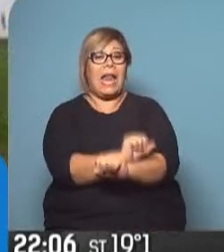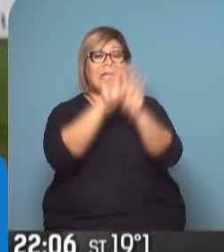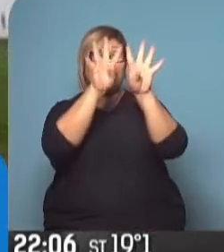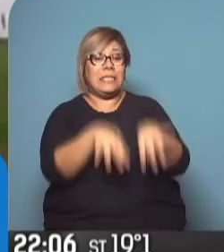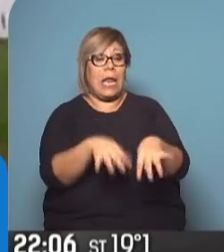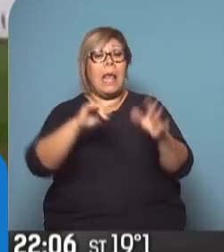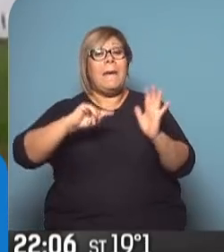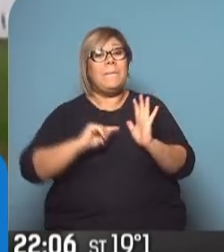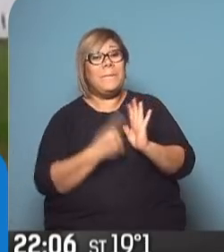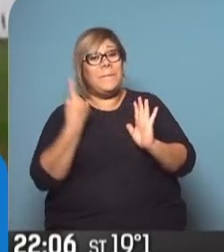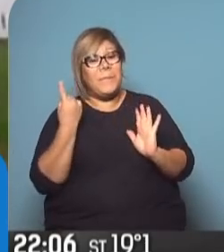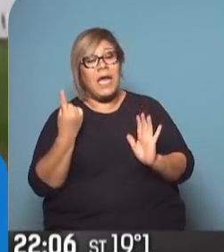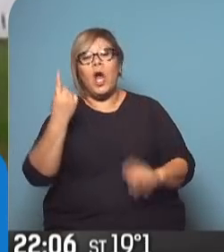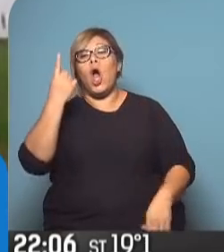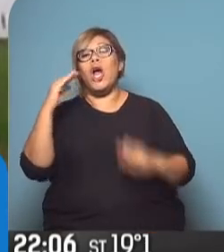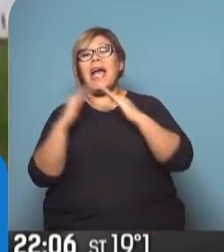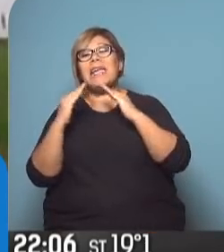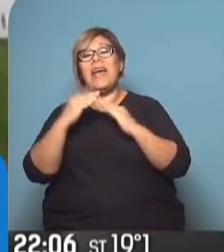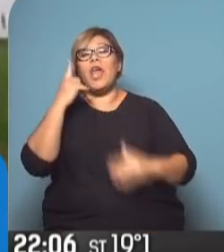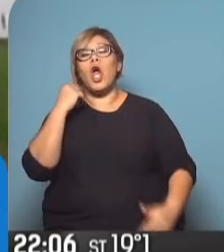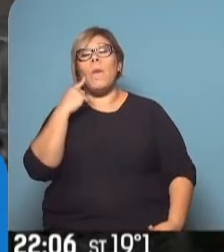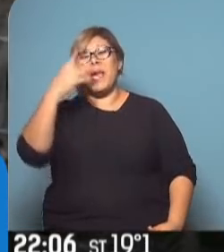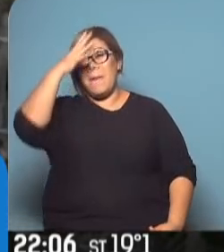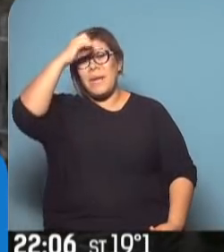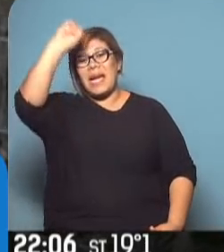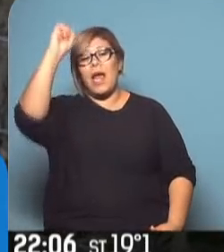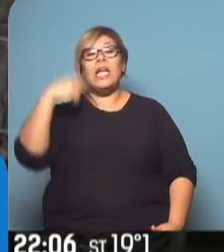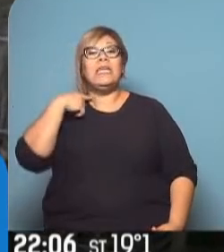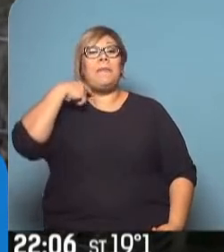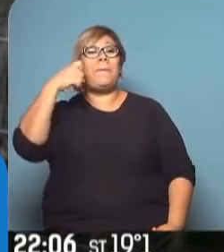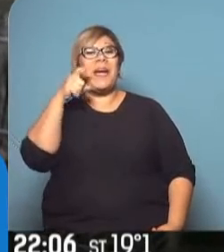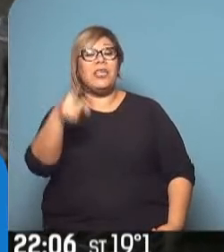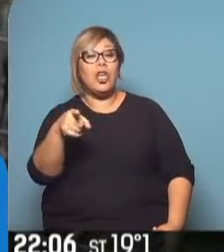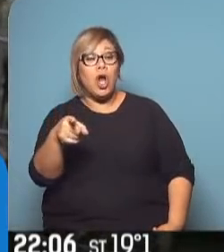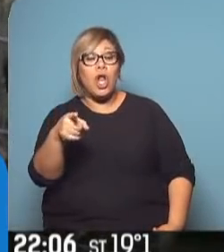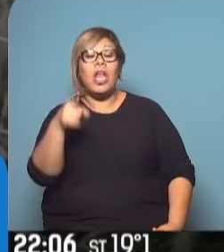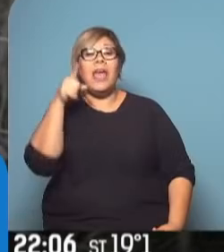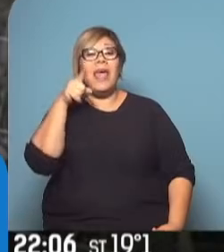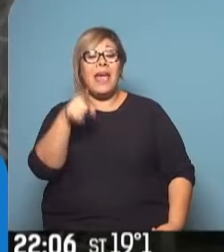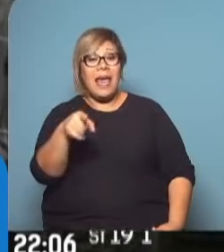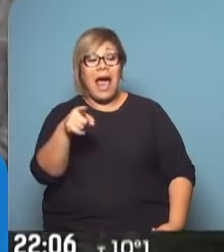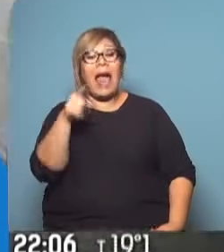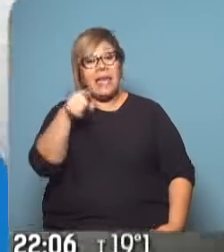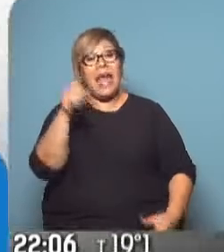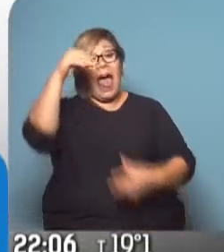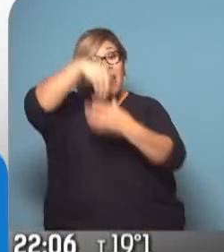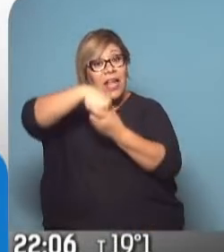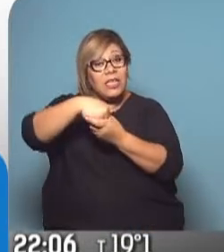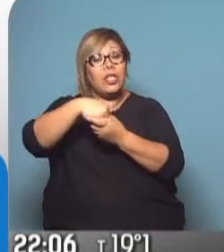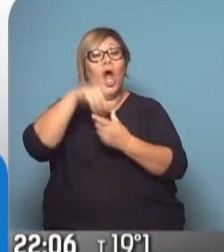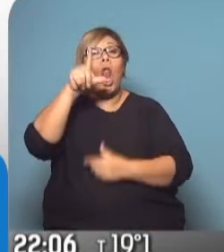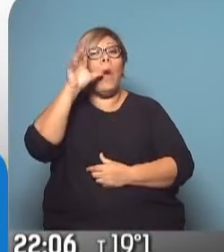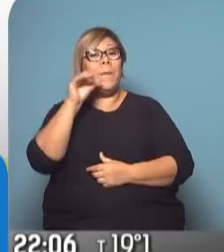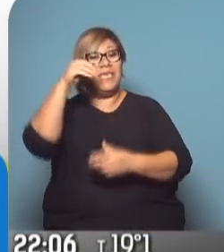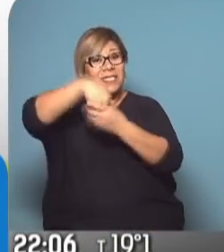porque la residencia del embajador español cuenta con inmunidad diplomática y López no puede ser detenido allí. Por su parte, el